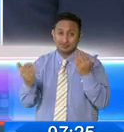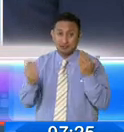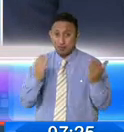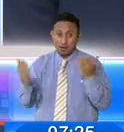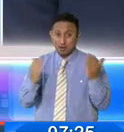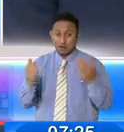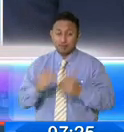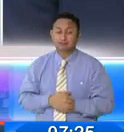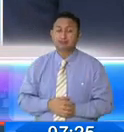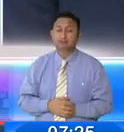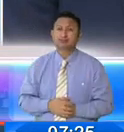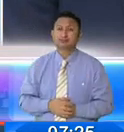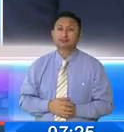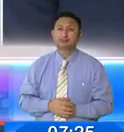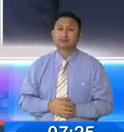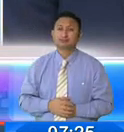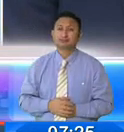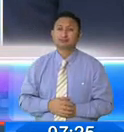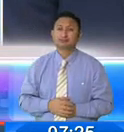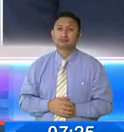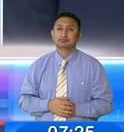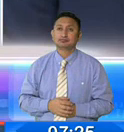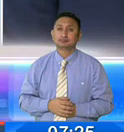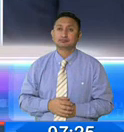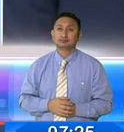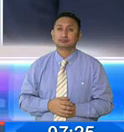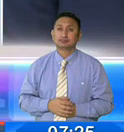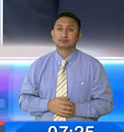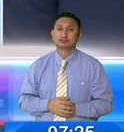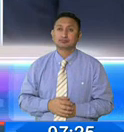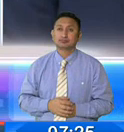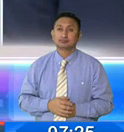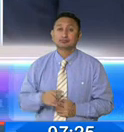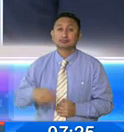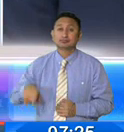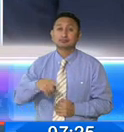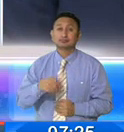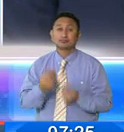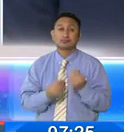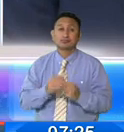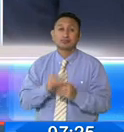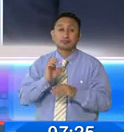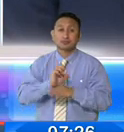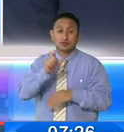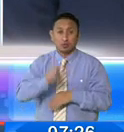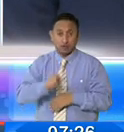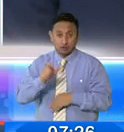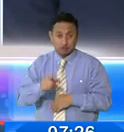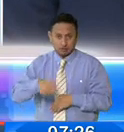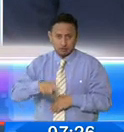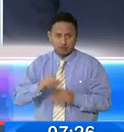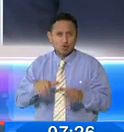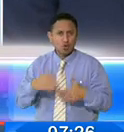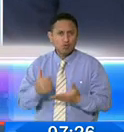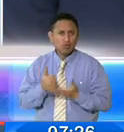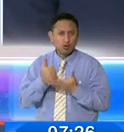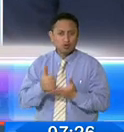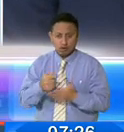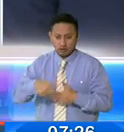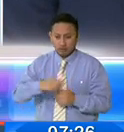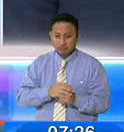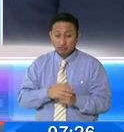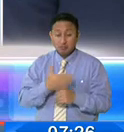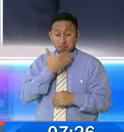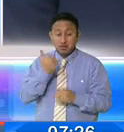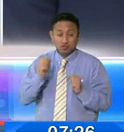reducida. Por lo tanto, ahí lo que hay que buscar es cuáles son los caminos para que esos ecuatorianos puedan encontrar mejores